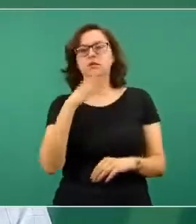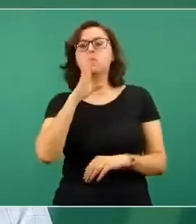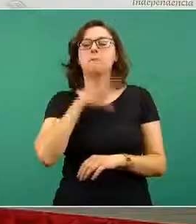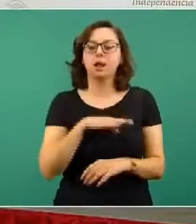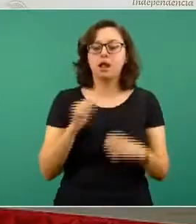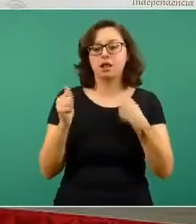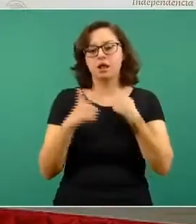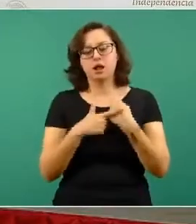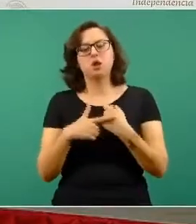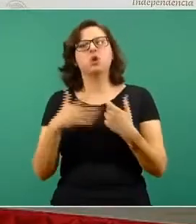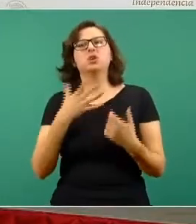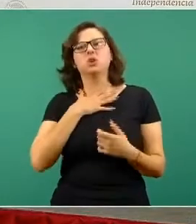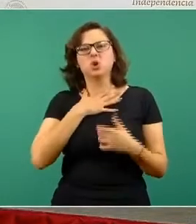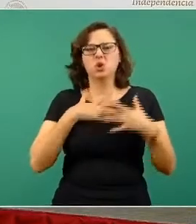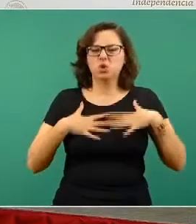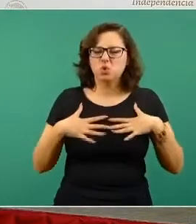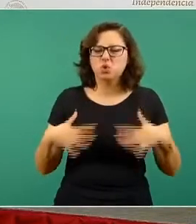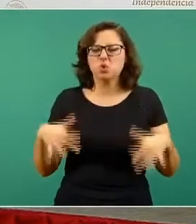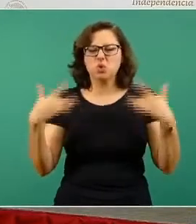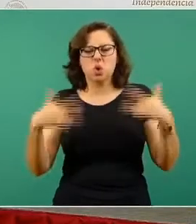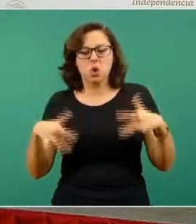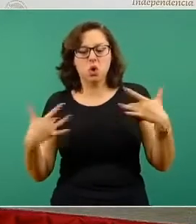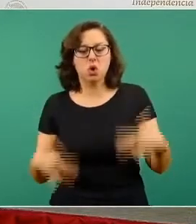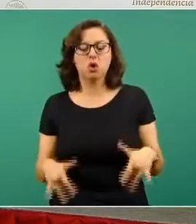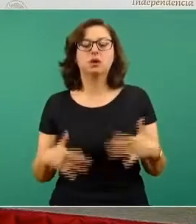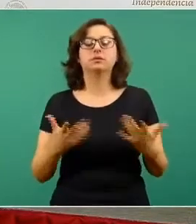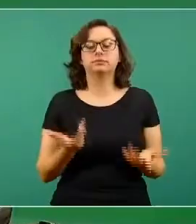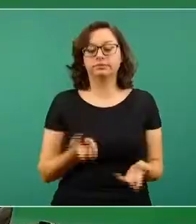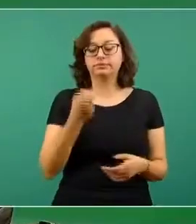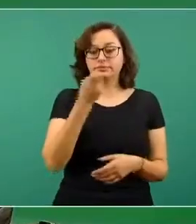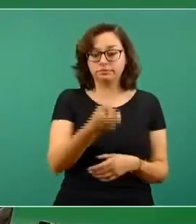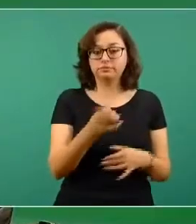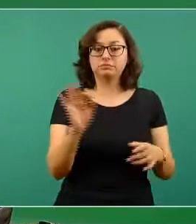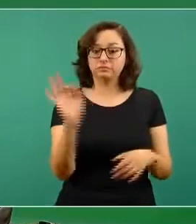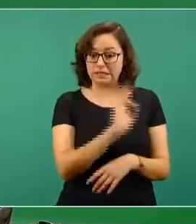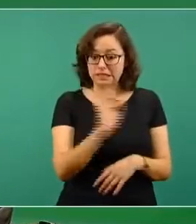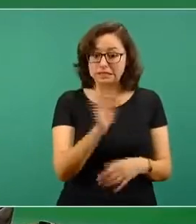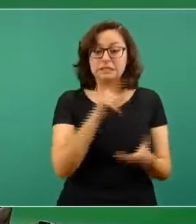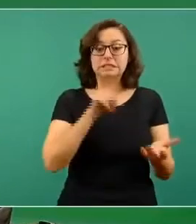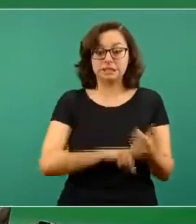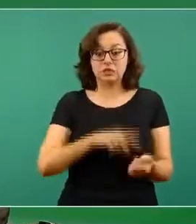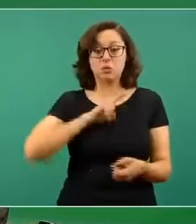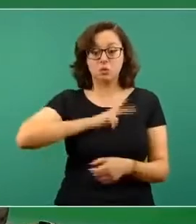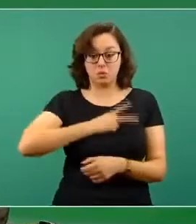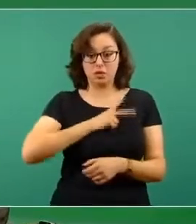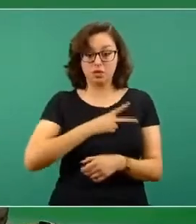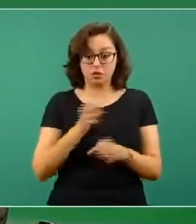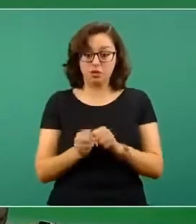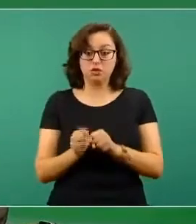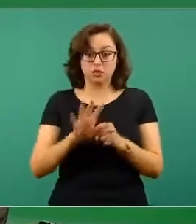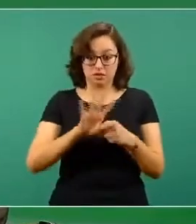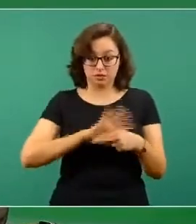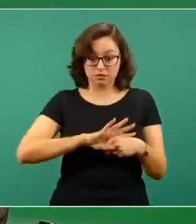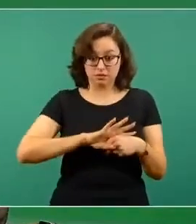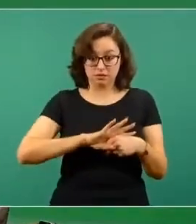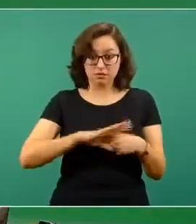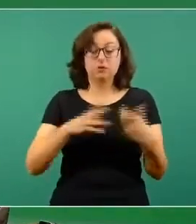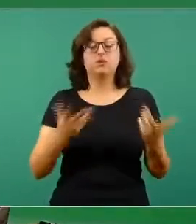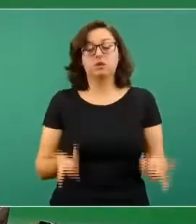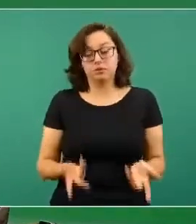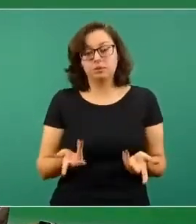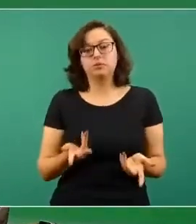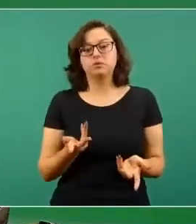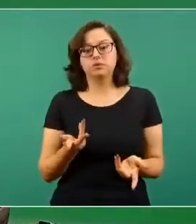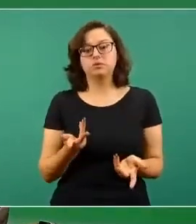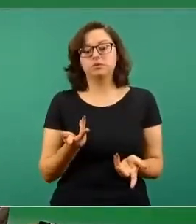general, ese dolor de cuerpo, ese dolor de pecho, etcétera, está siendo producido seguro por el virus SARS-CoV-2 y lo que